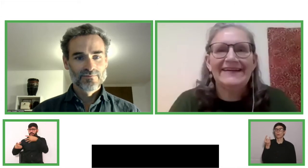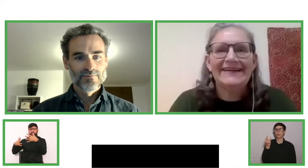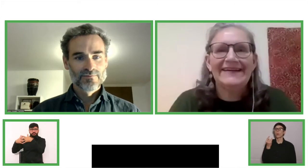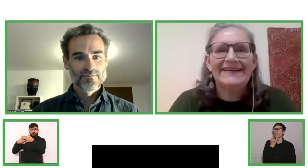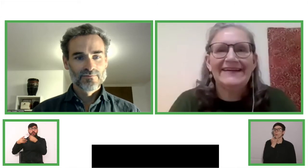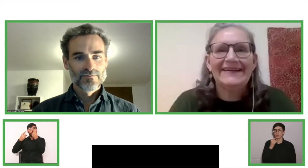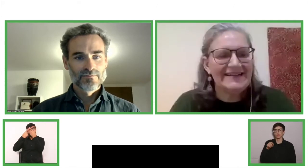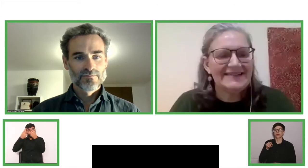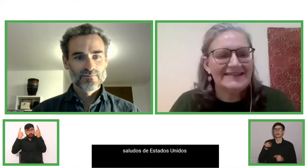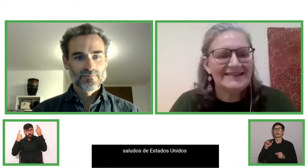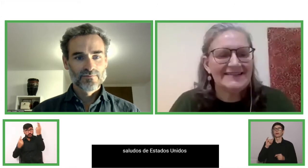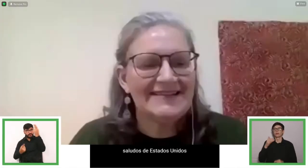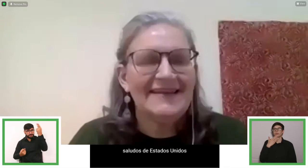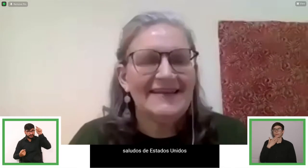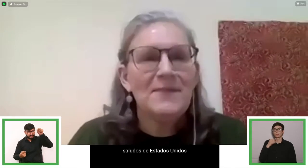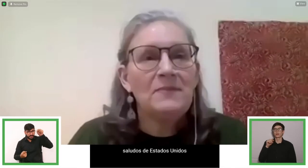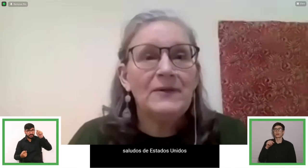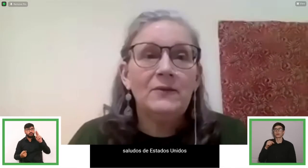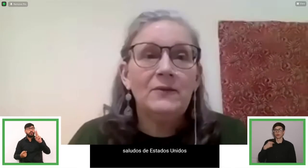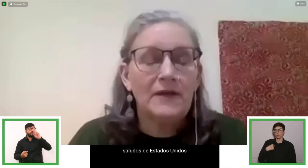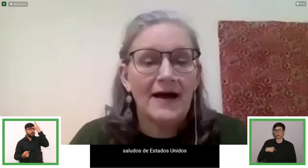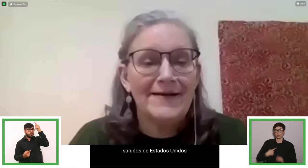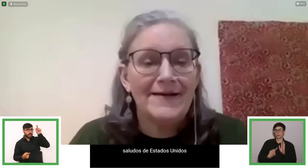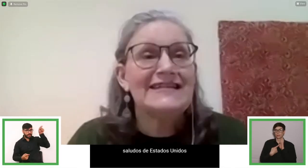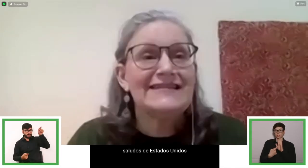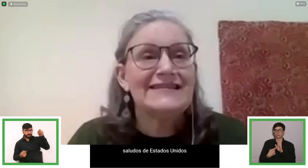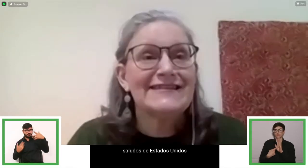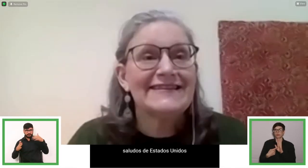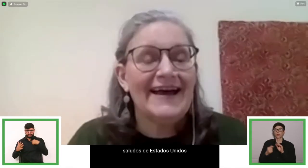Y voy a estar presentando con mi colega César.